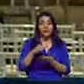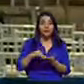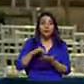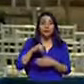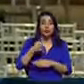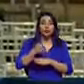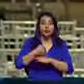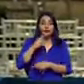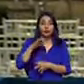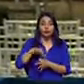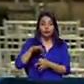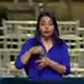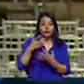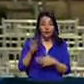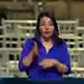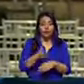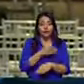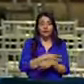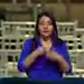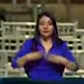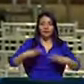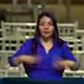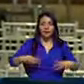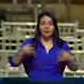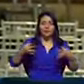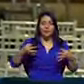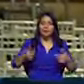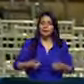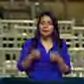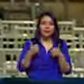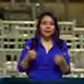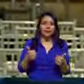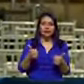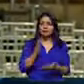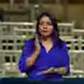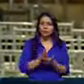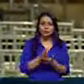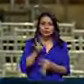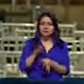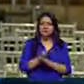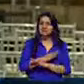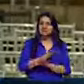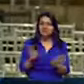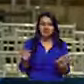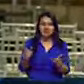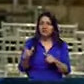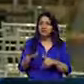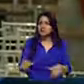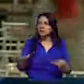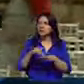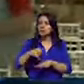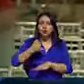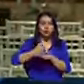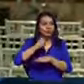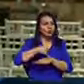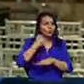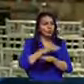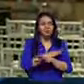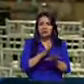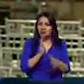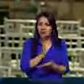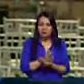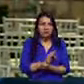juntas receptoras del voto. Antes de eso, el material, papeletas, impecable. No hemos suspendido elecciones del día de hoy en ninguna junta, en ningún recinto.